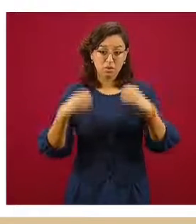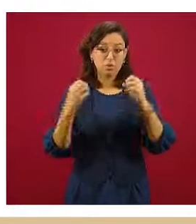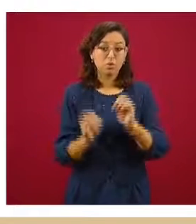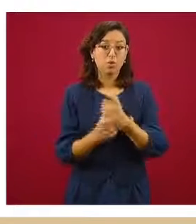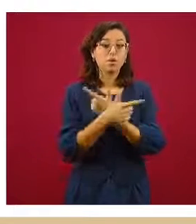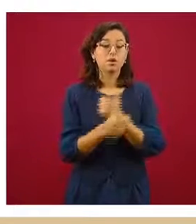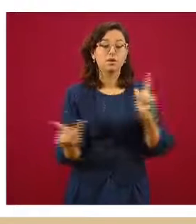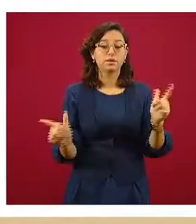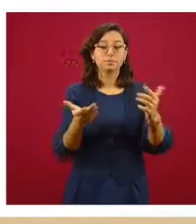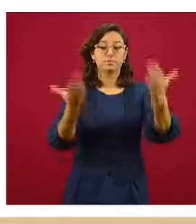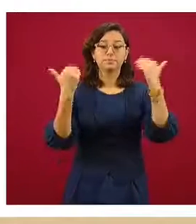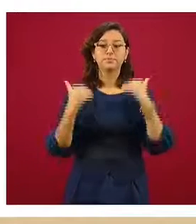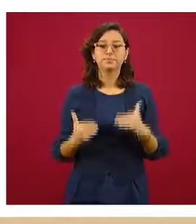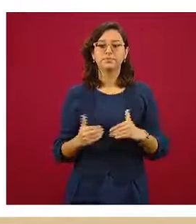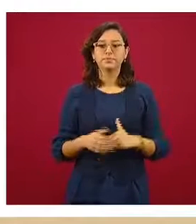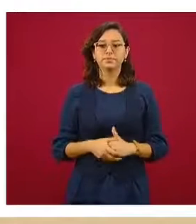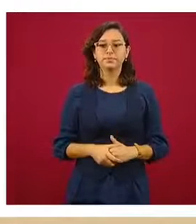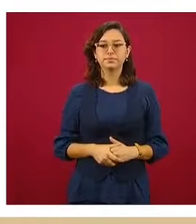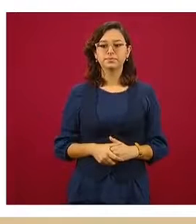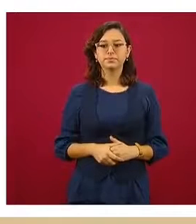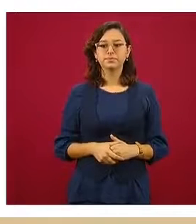siguiente.